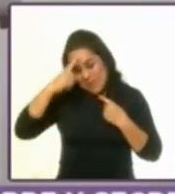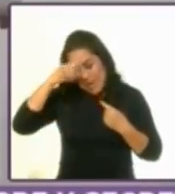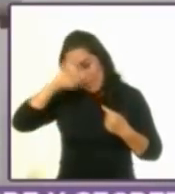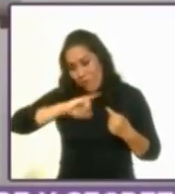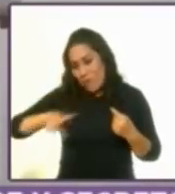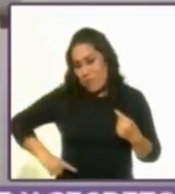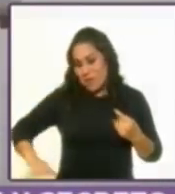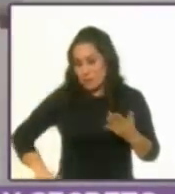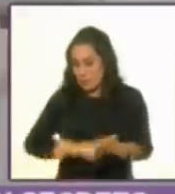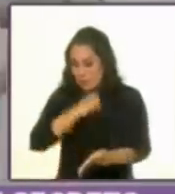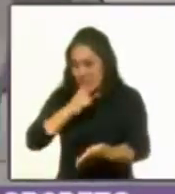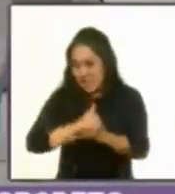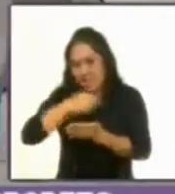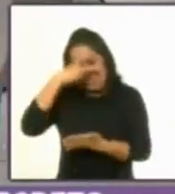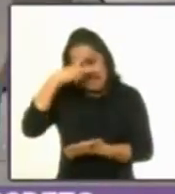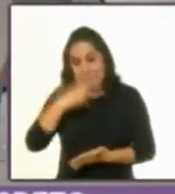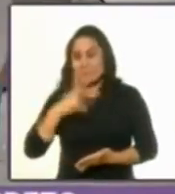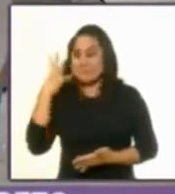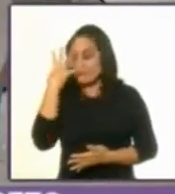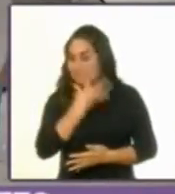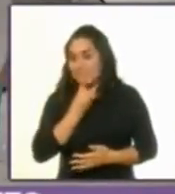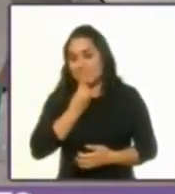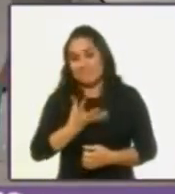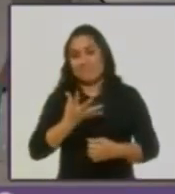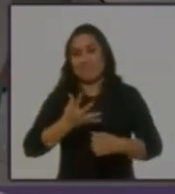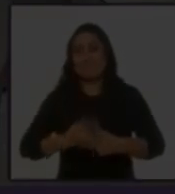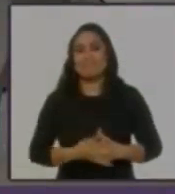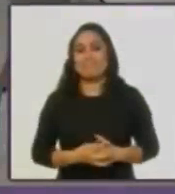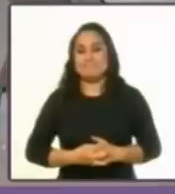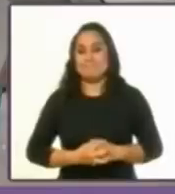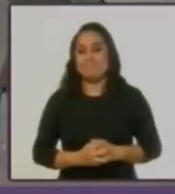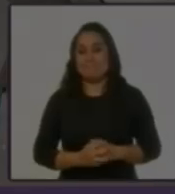mexico 2